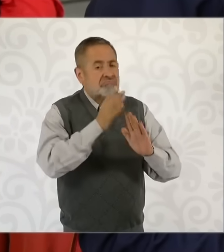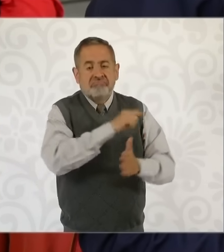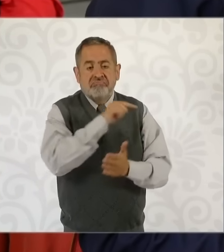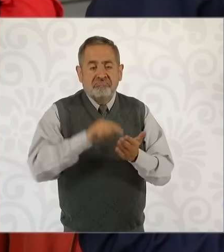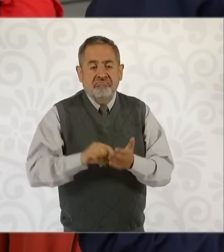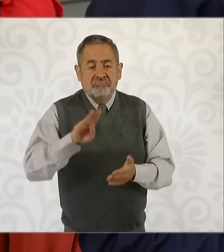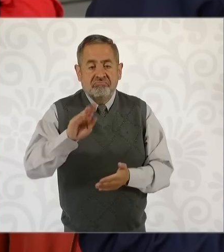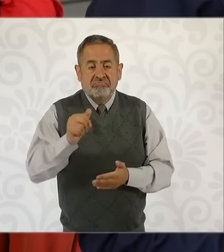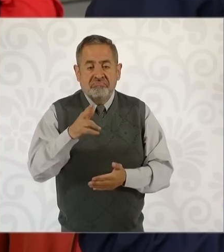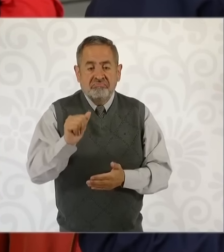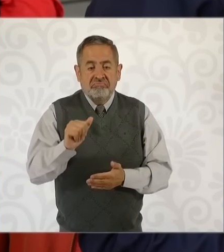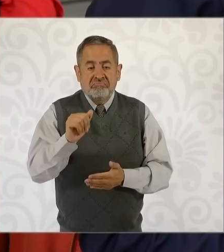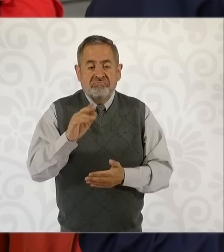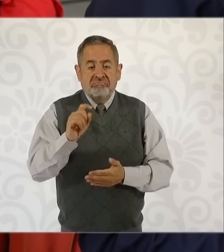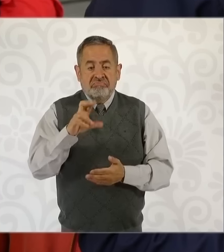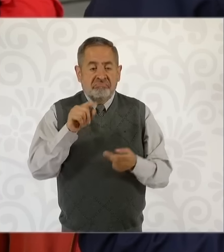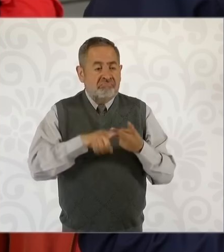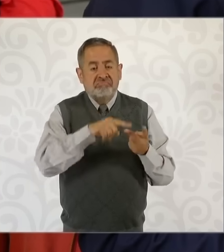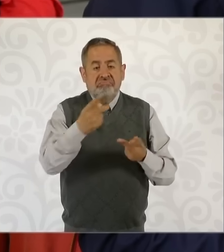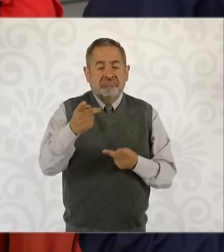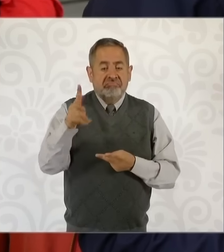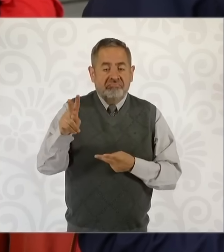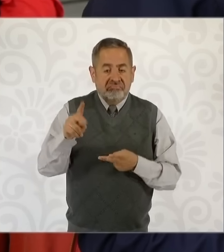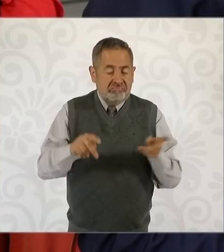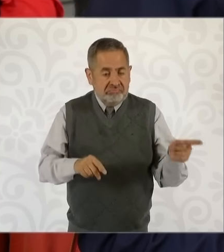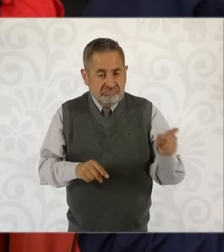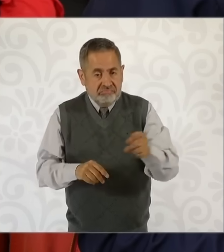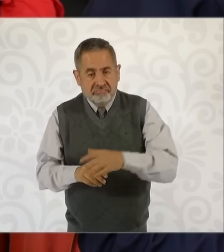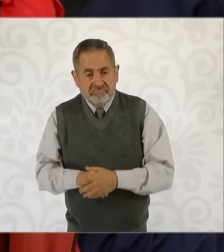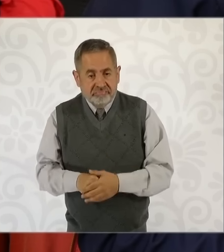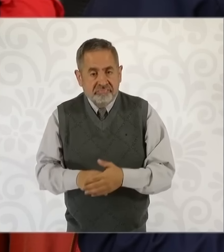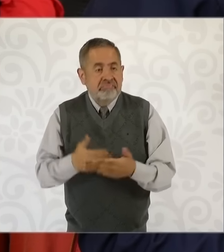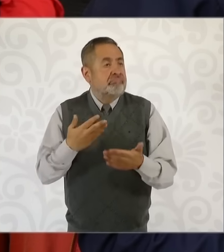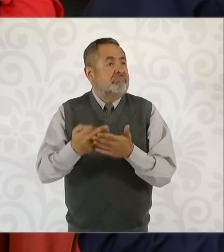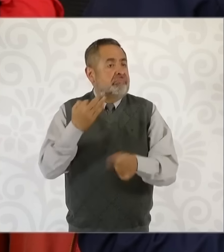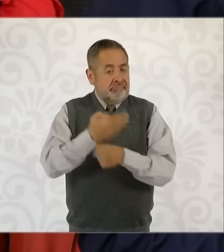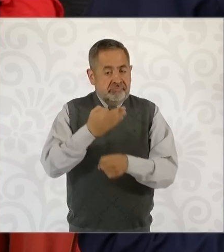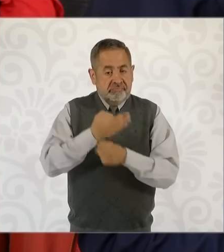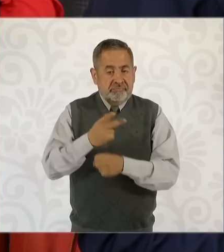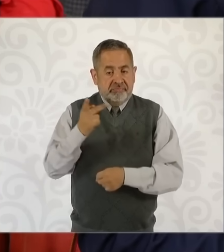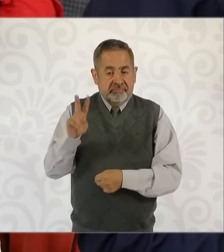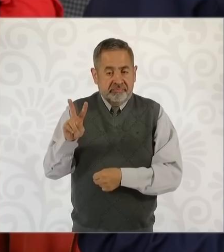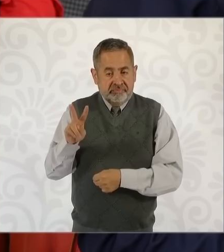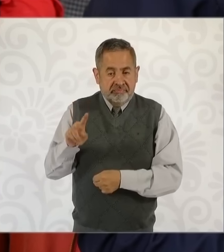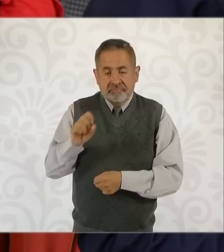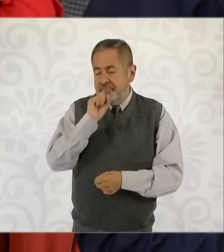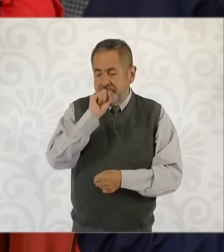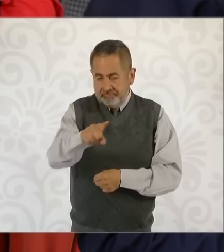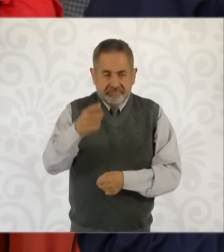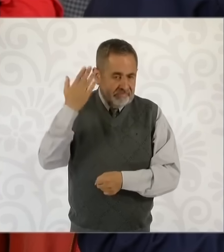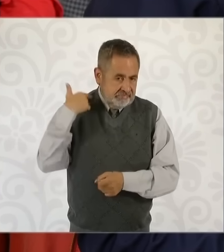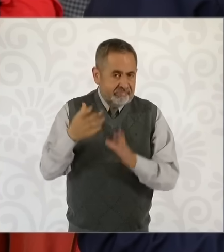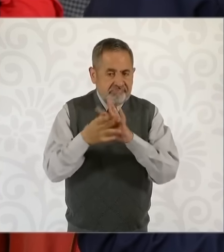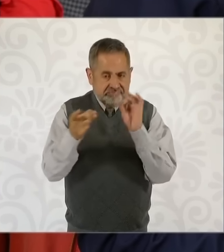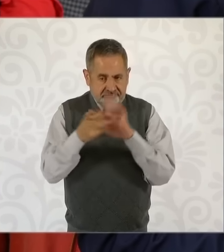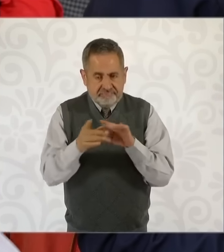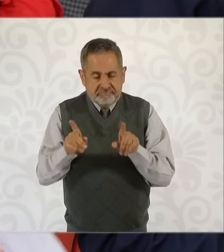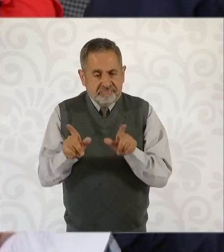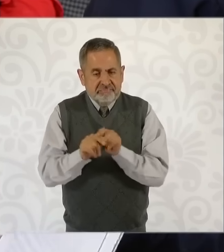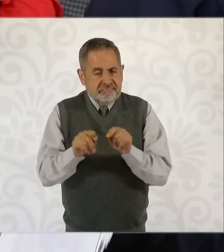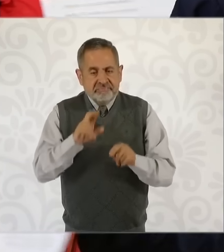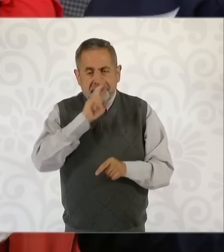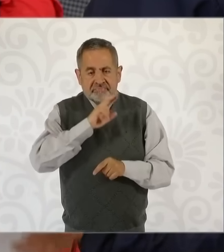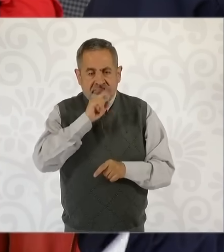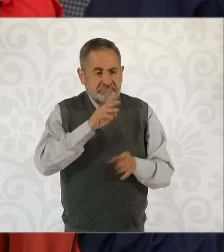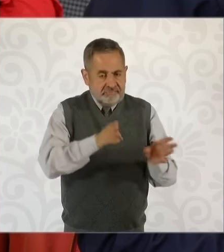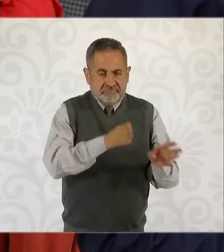Banderas como en Puerto Vallarta. En este momento en Puerto Vallarta, como ya lo hemos comentado y me voy rápidamente